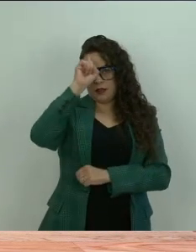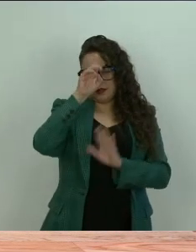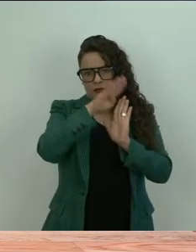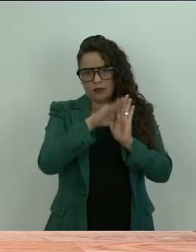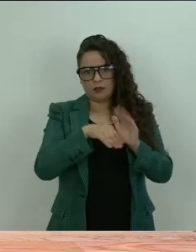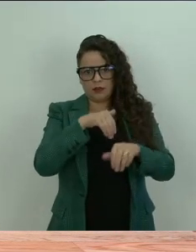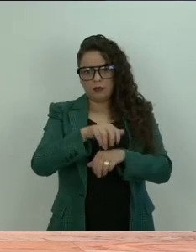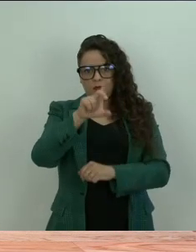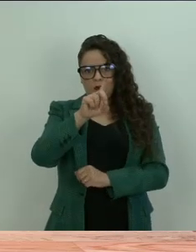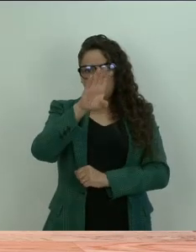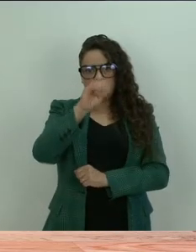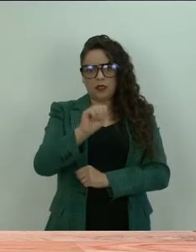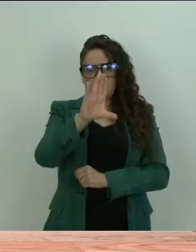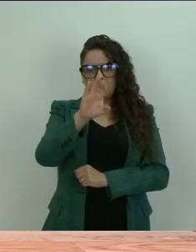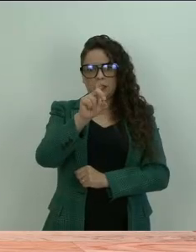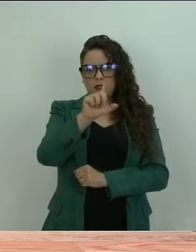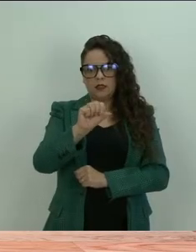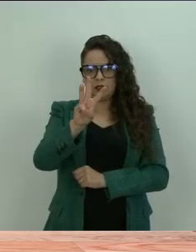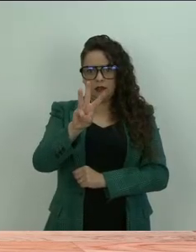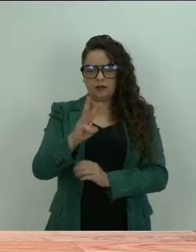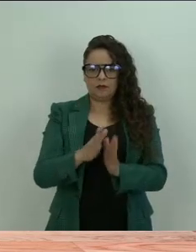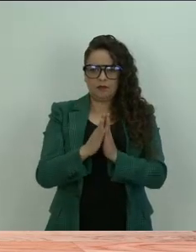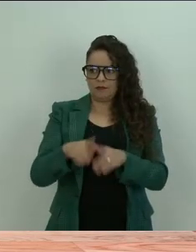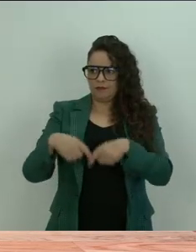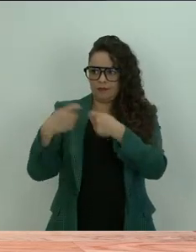la CEDAW, para quien pido un fuerte aplauso, por favor.